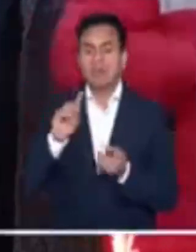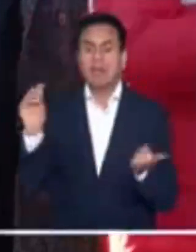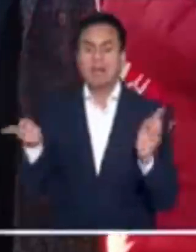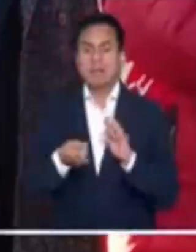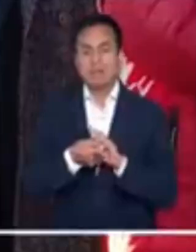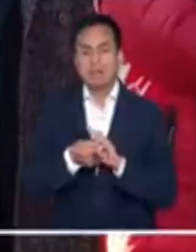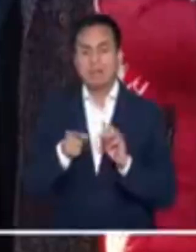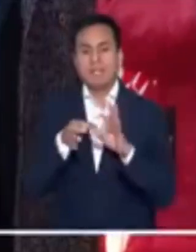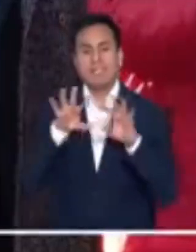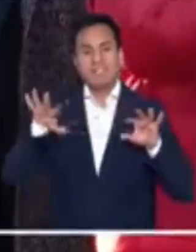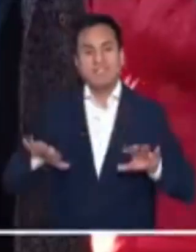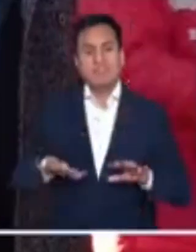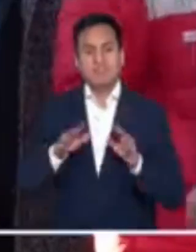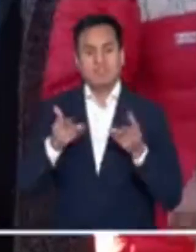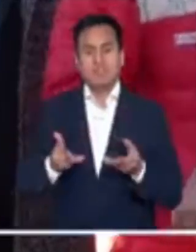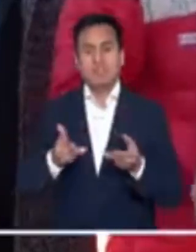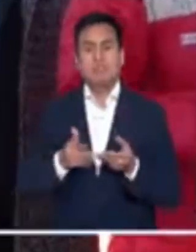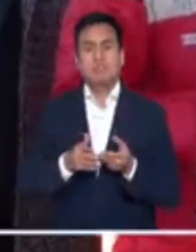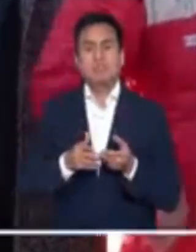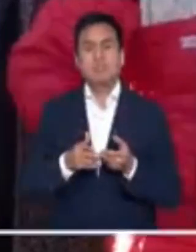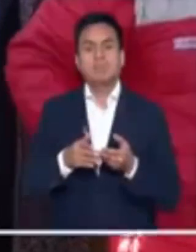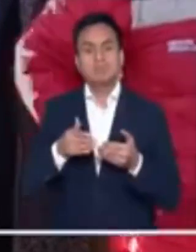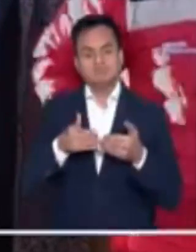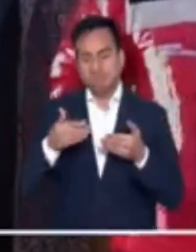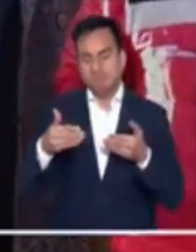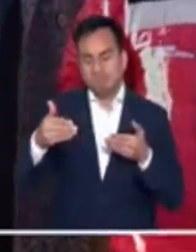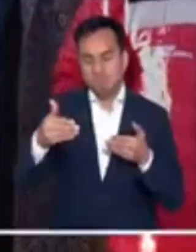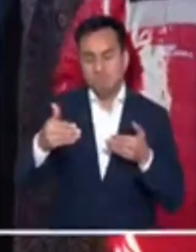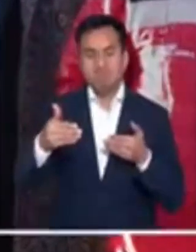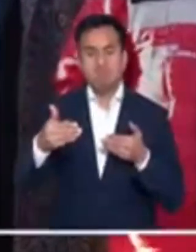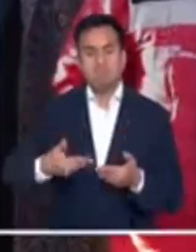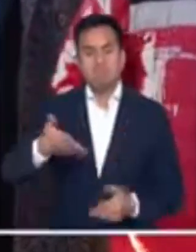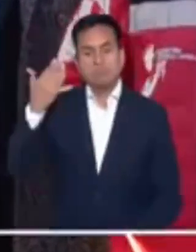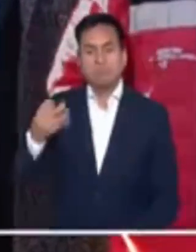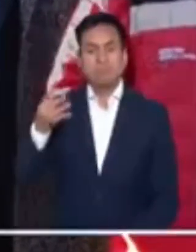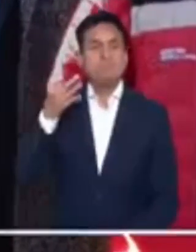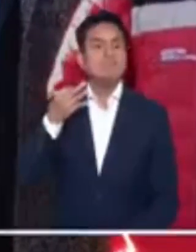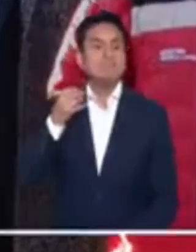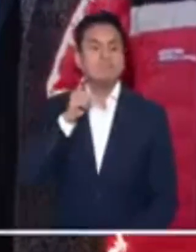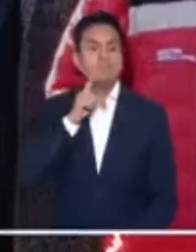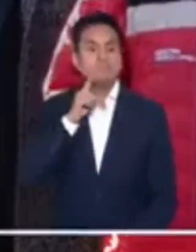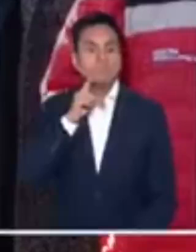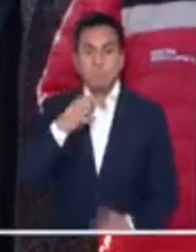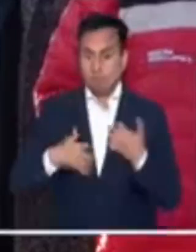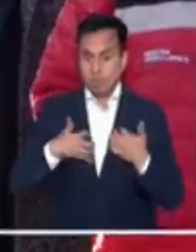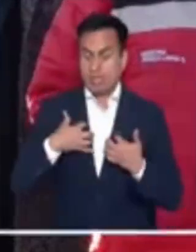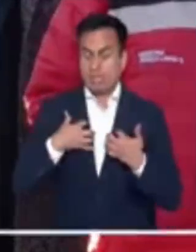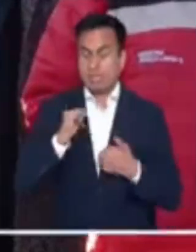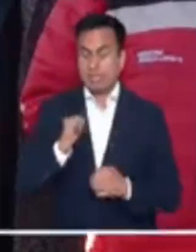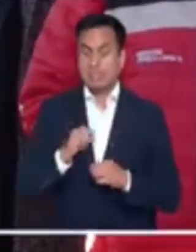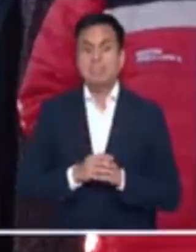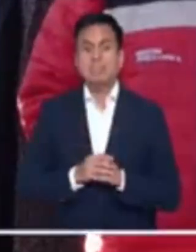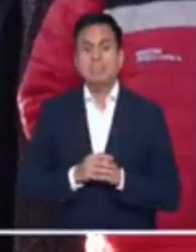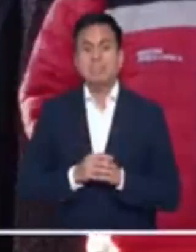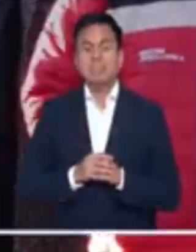cambiar gracias a este esfuerzo. El camino entre medio, como lo han dicho todos los antecesores, va a tener ciertamente molestias.